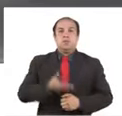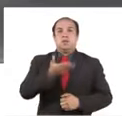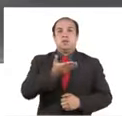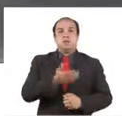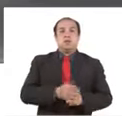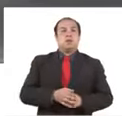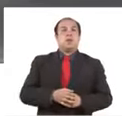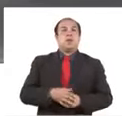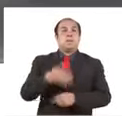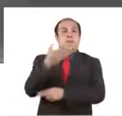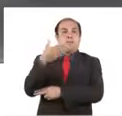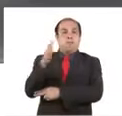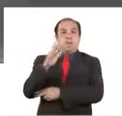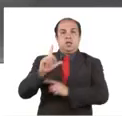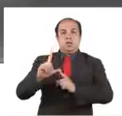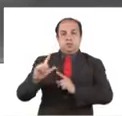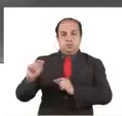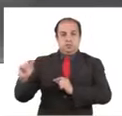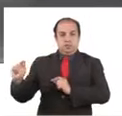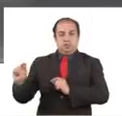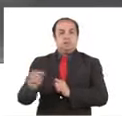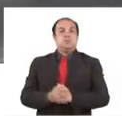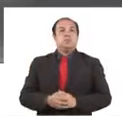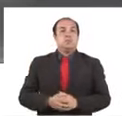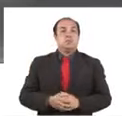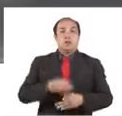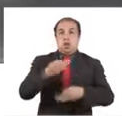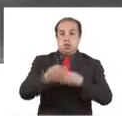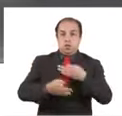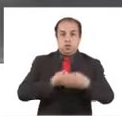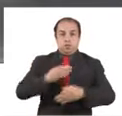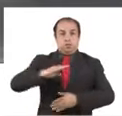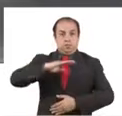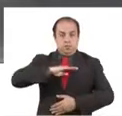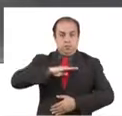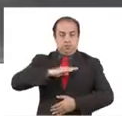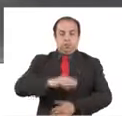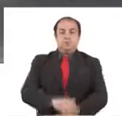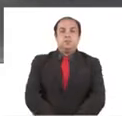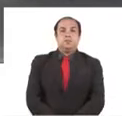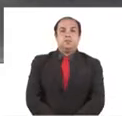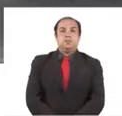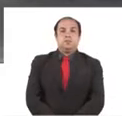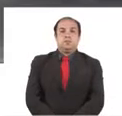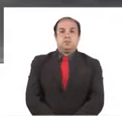Despediremos a nuestra bandera nacional y aquí si todos saludamos.